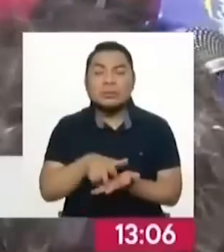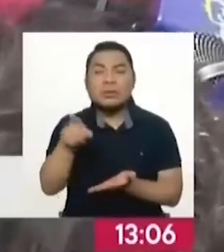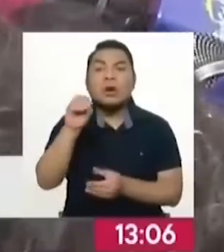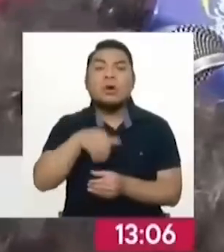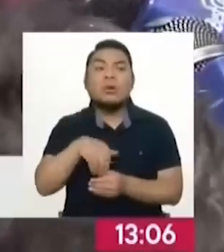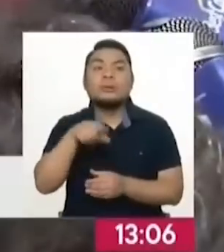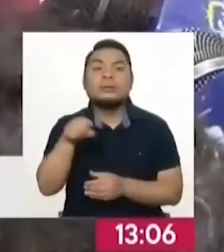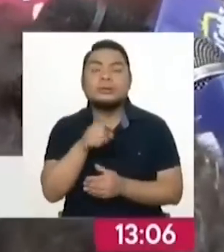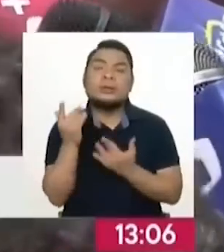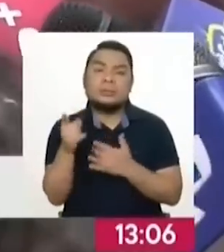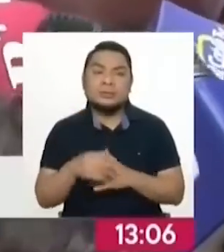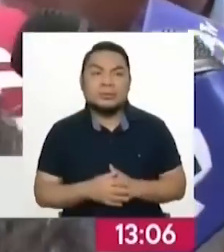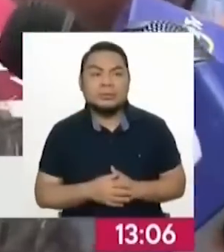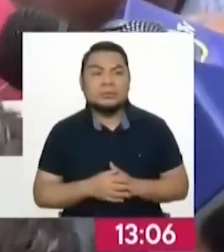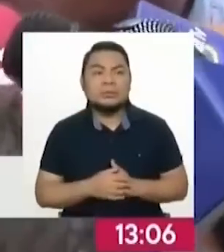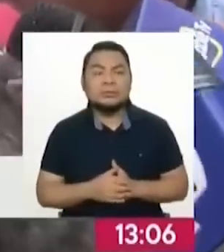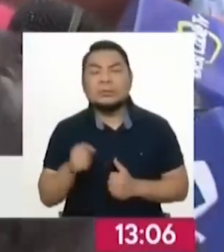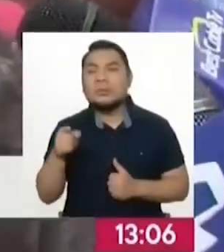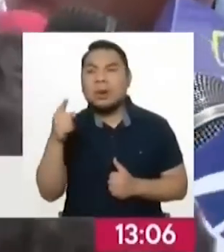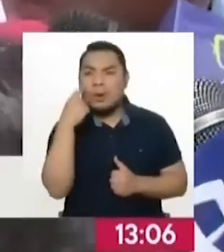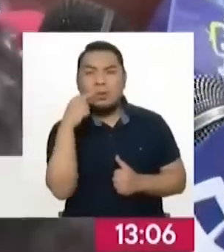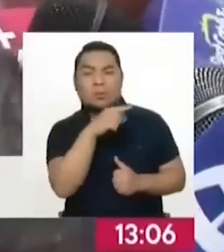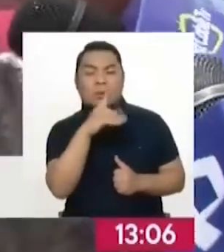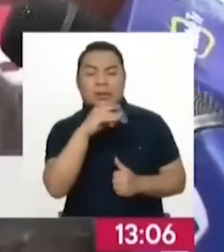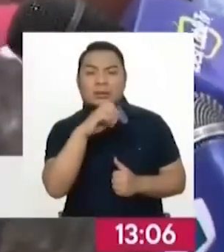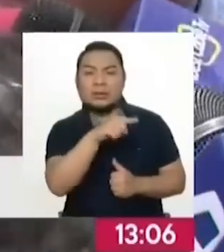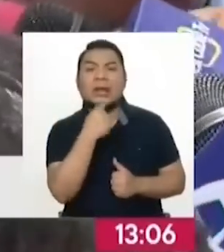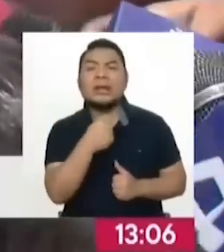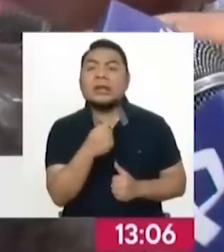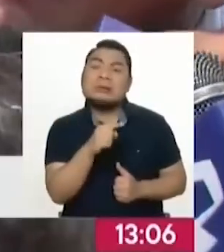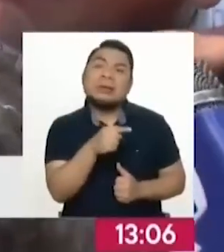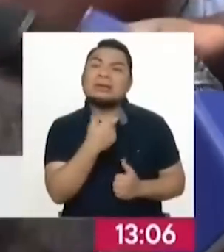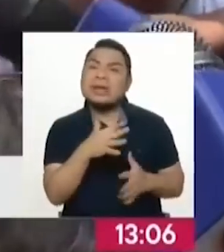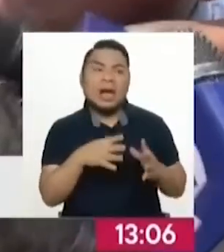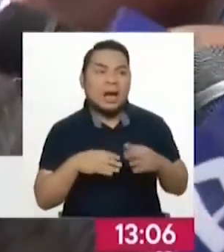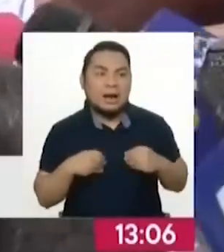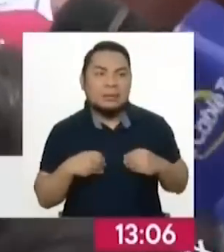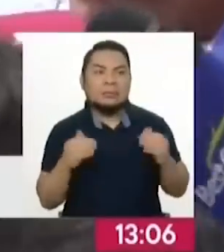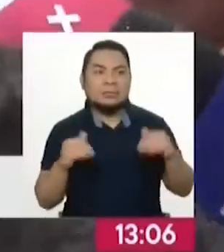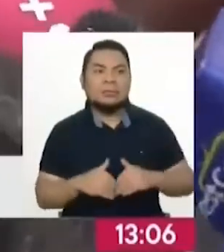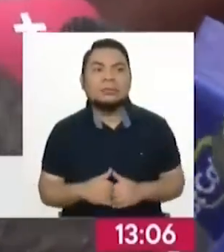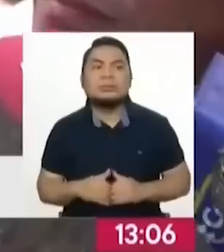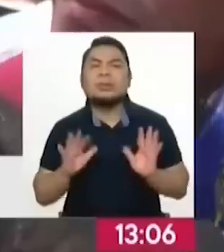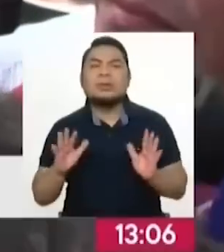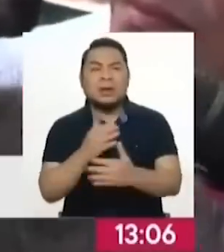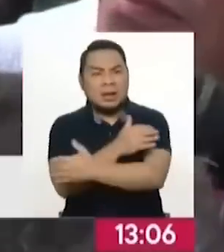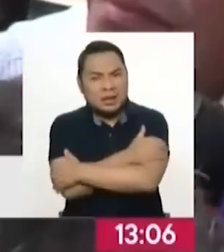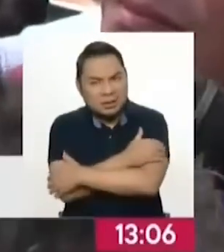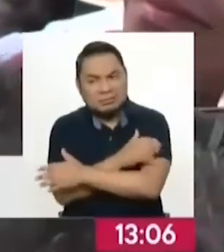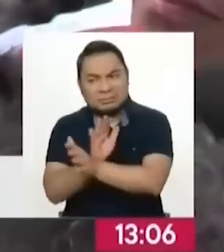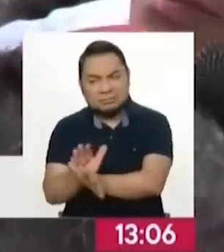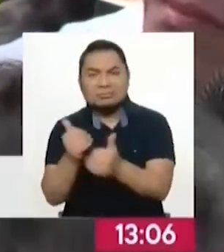no. ¿Cómo ¿no? toma que el señor Urresti prácticamente aceptó la derrota? No, le mando un abrazo enorme.